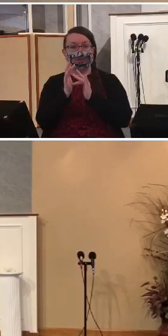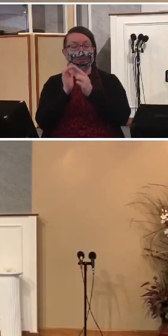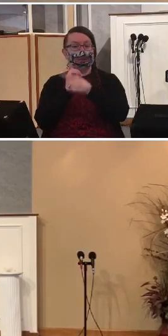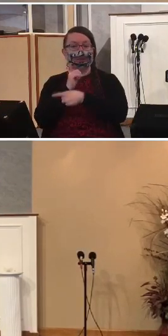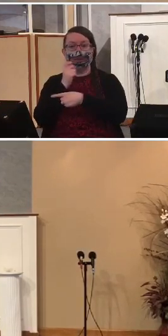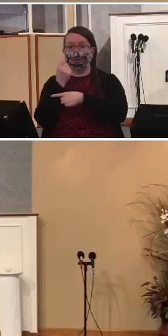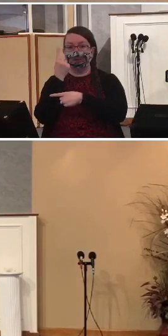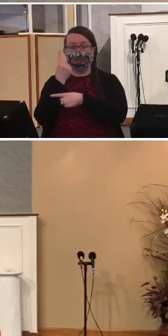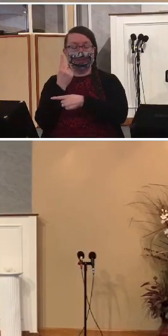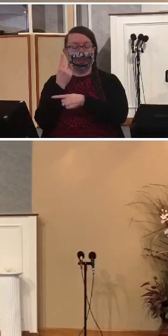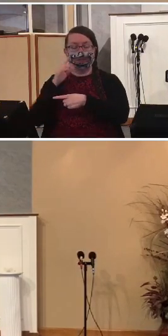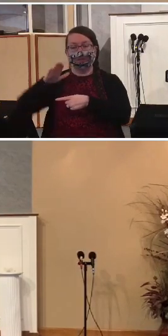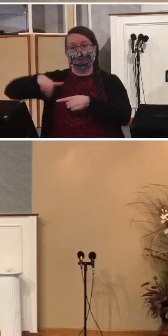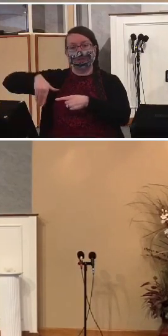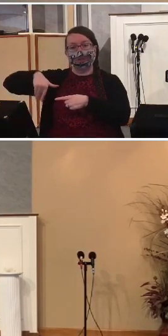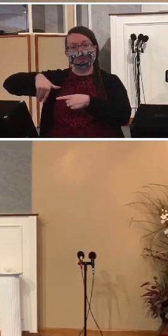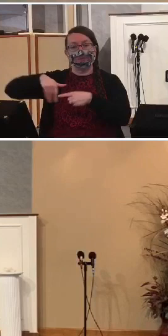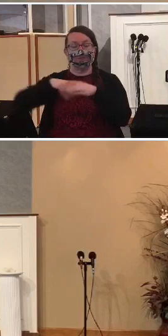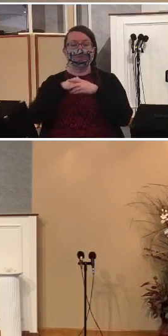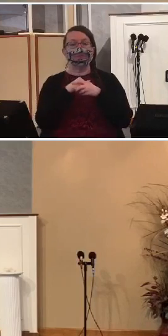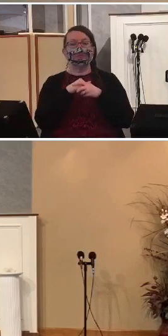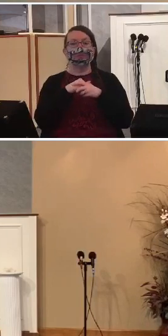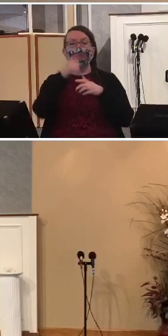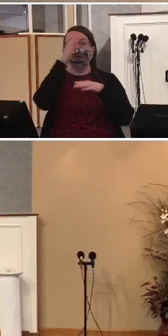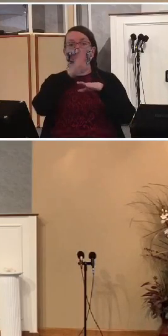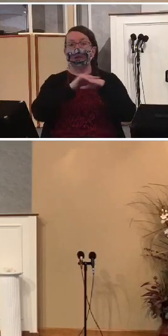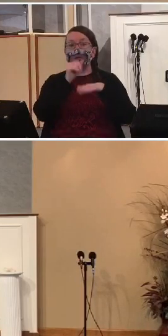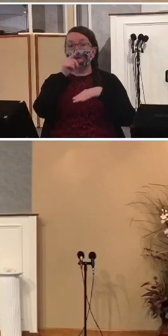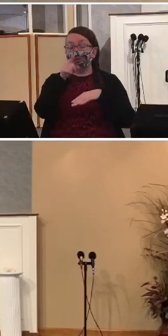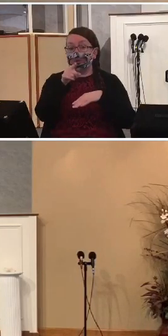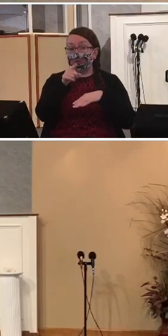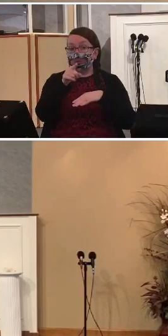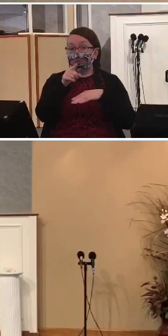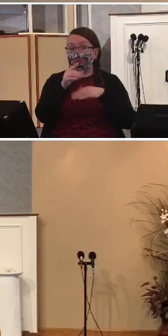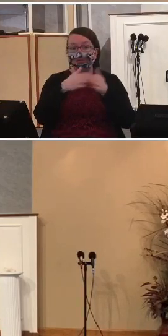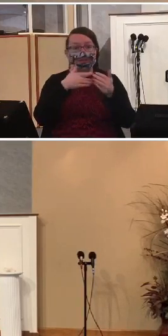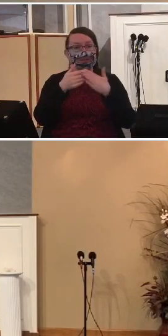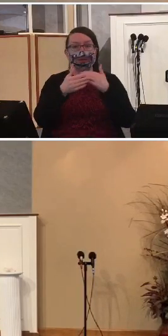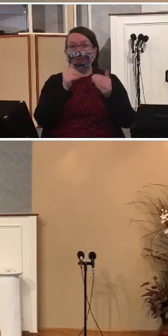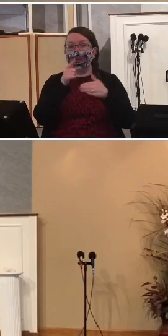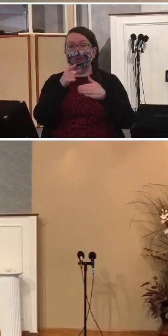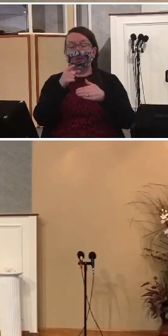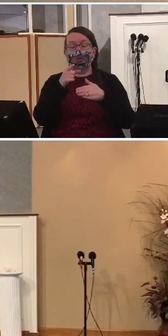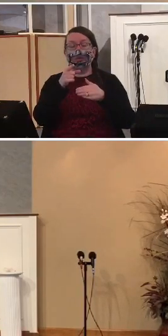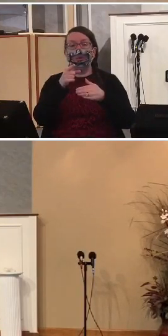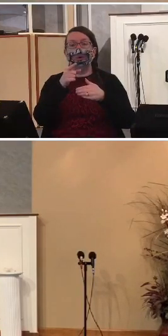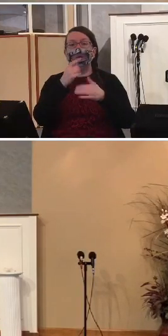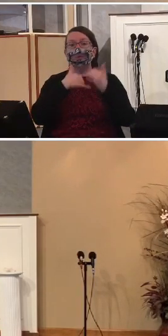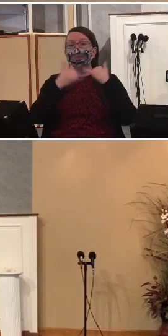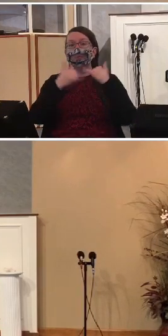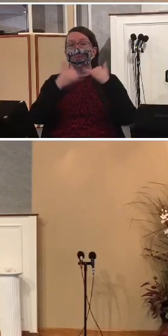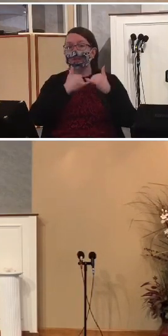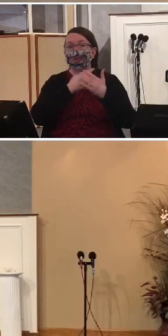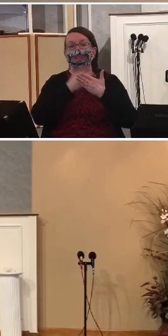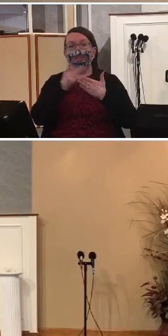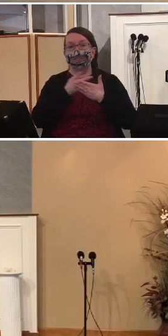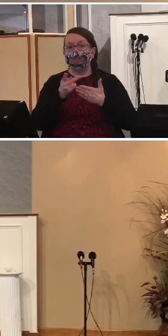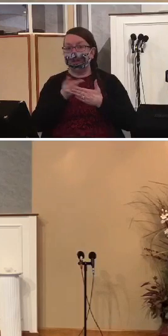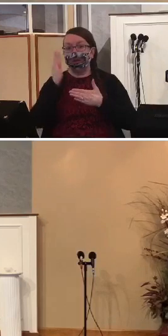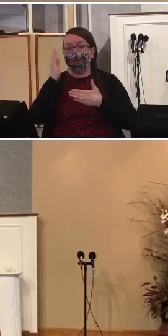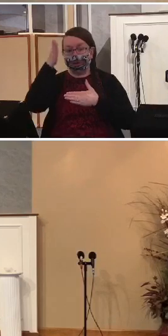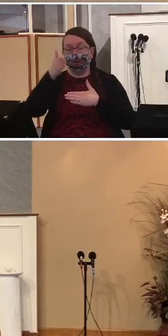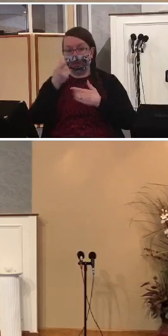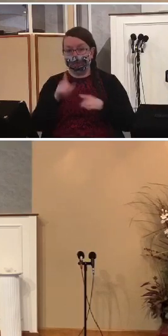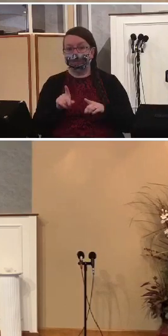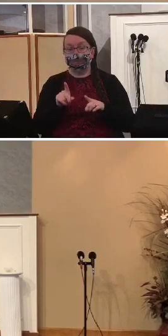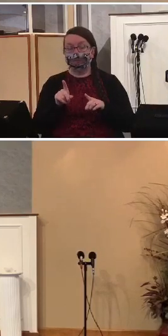Dios te llamó a ti sabiendo que tú ibas a tener tus fallas una que